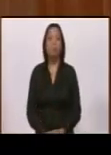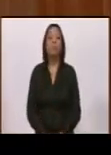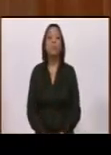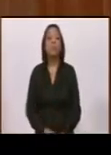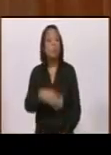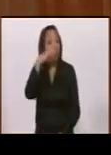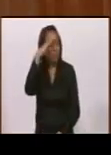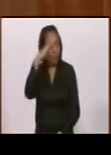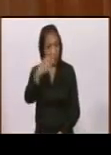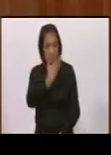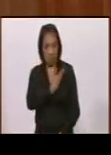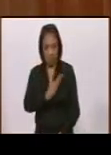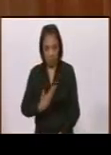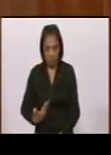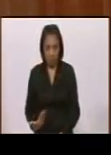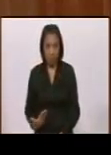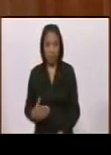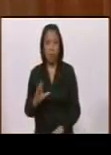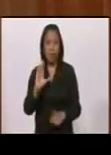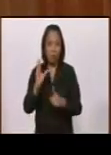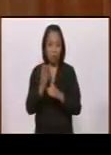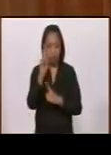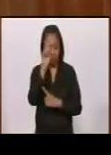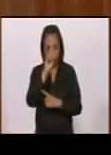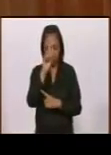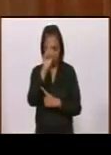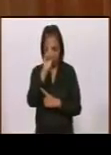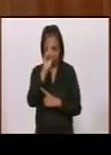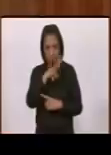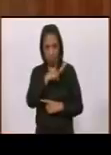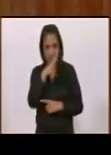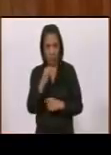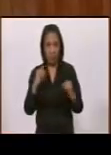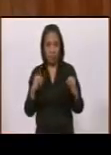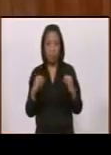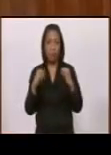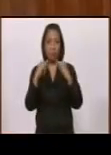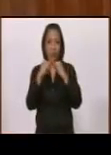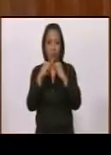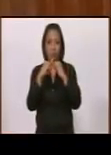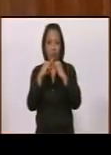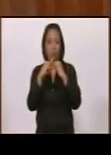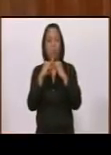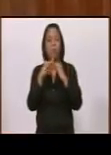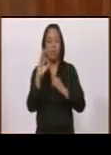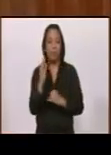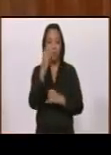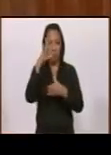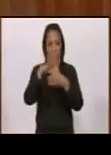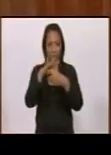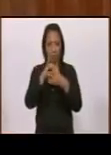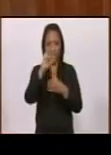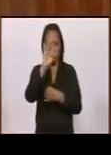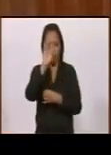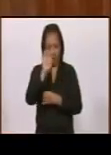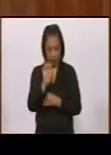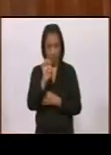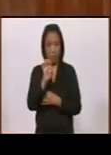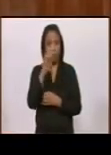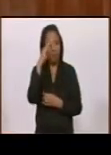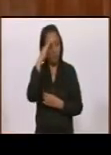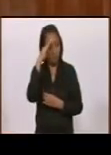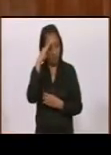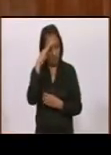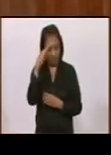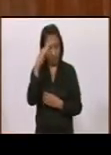Señor Presidente del Consejo General del Instituto Federal Electoral, señor